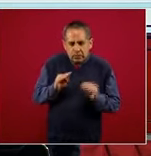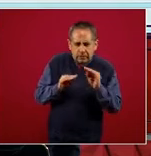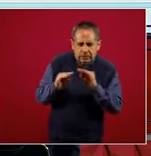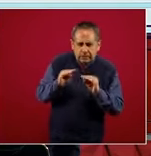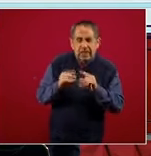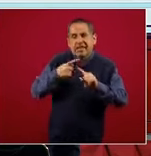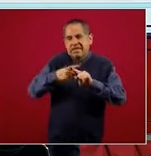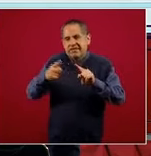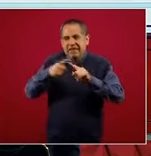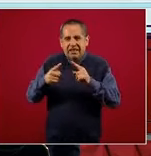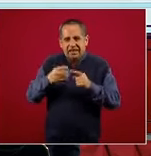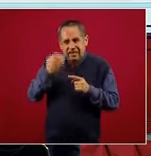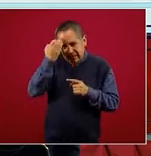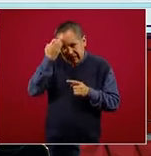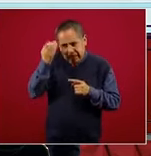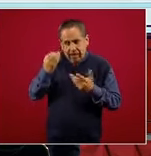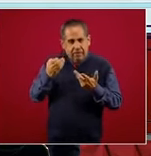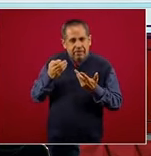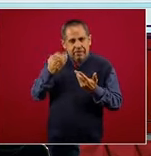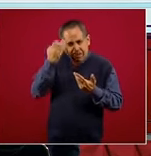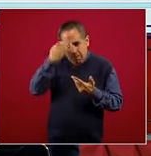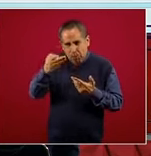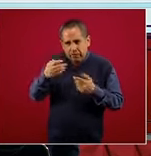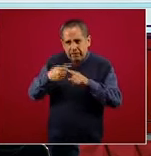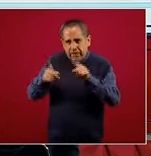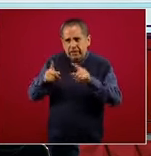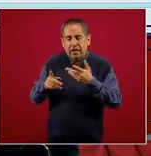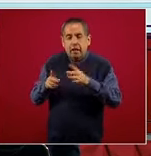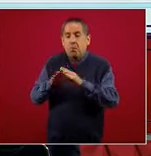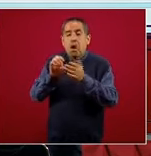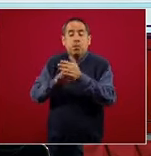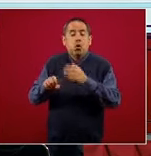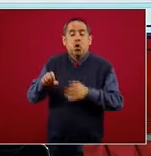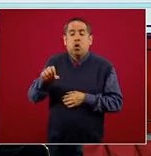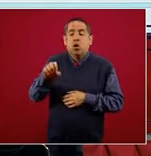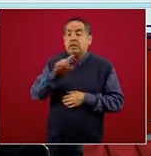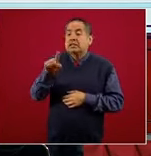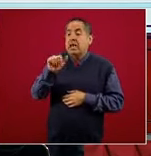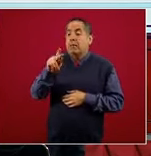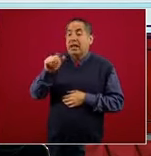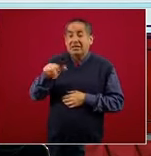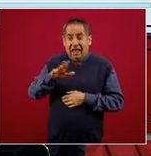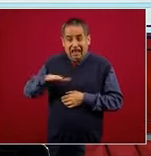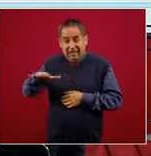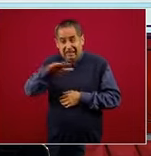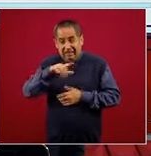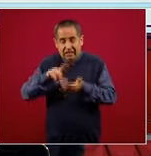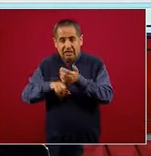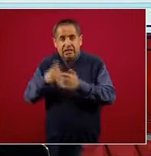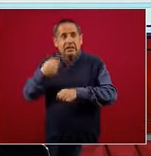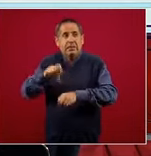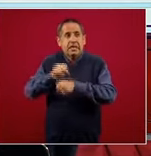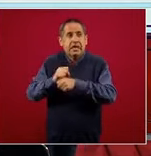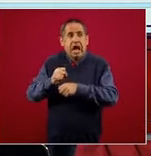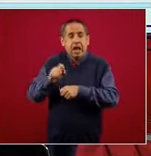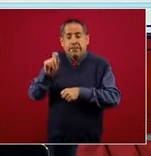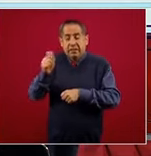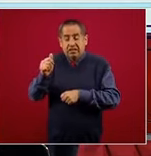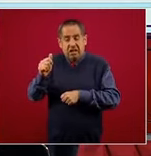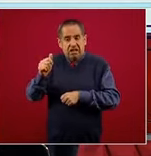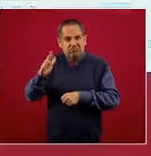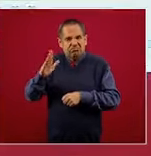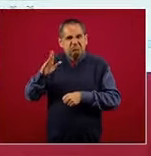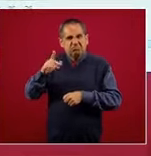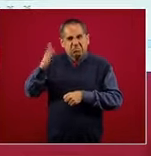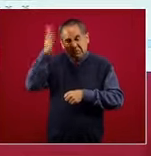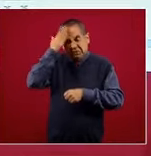tuvieron diferentes presentaciones. Por dar solo un ejemplo, Emiliano Zapata, que se encuentra en la semana 26 a la cabeza de todos